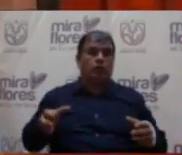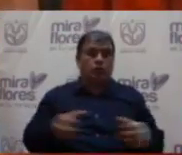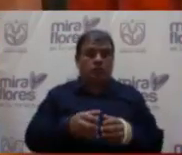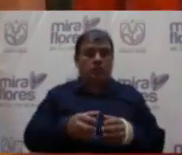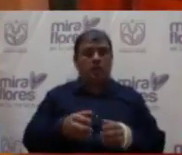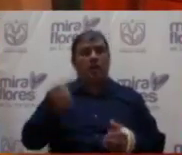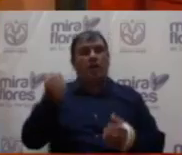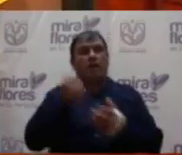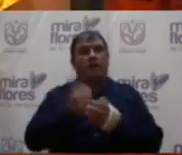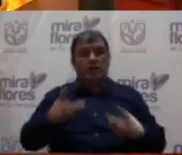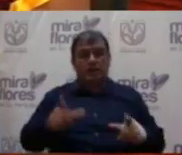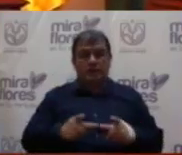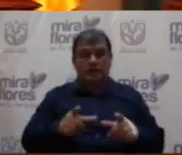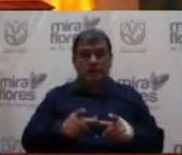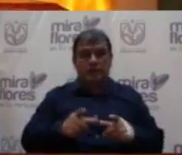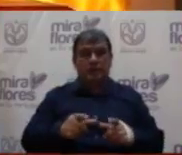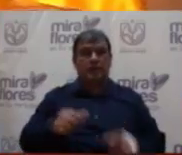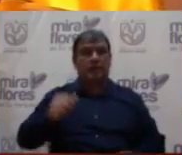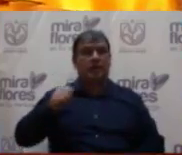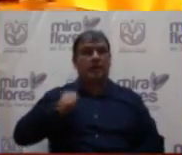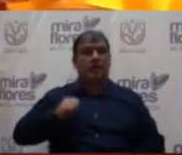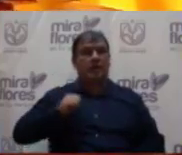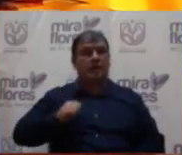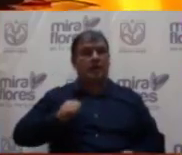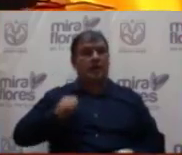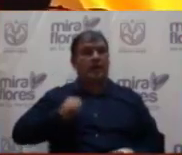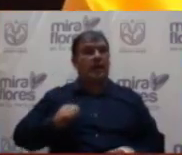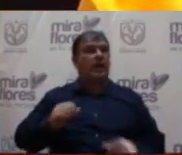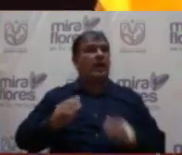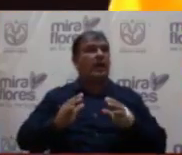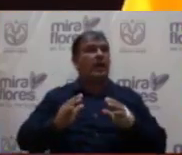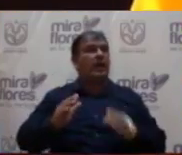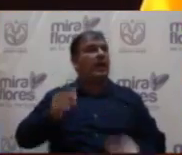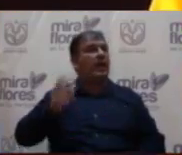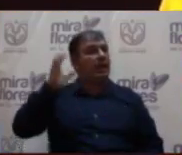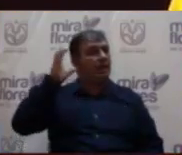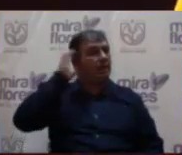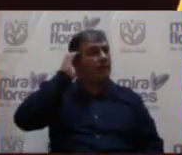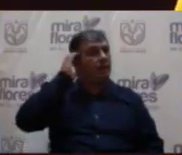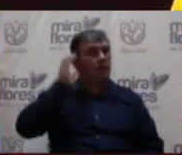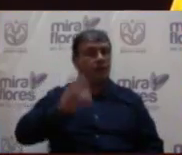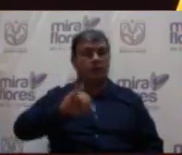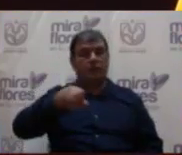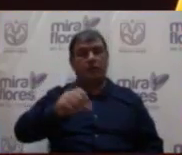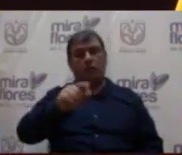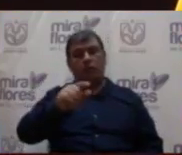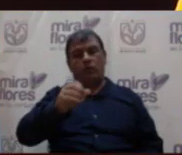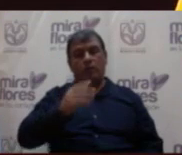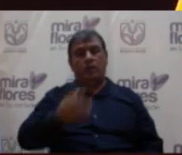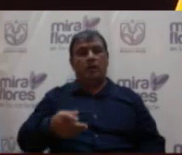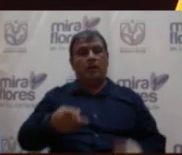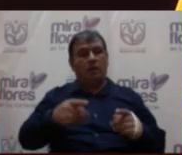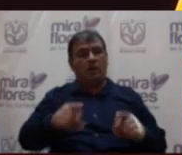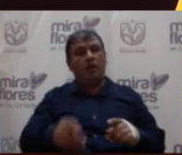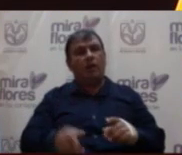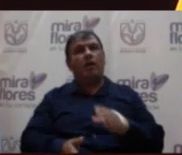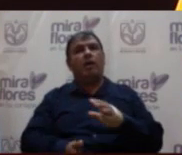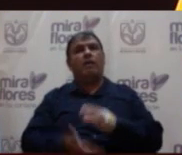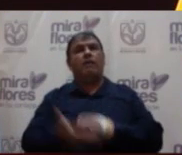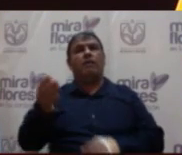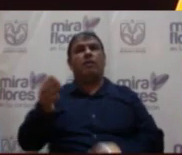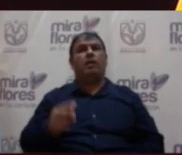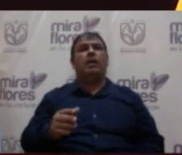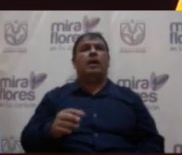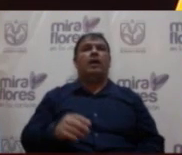aprueba la licencia del alcalde de Miraflores, Jorge Vicente Martín Muñoz Wells, y autoriza su viaje al Estado Federado de Renania